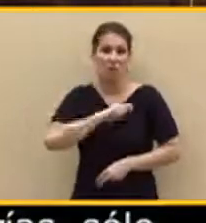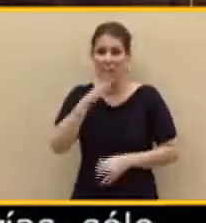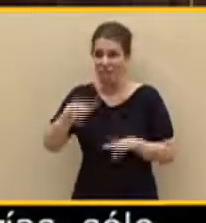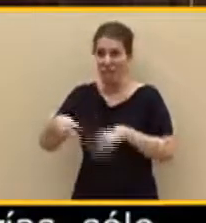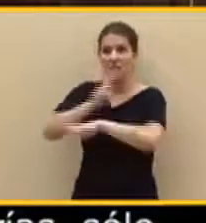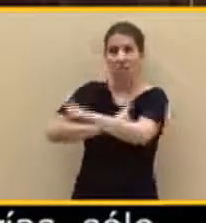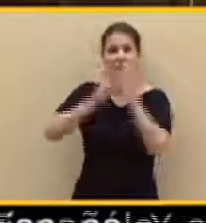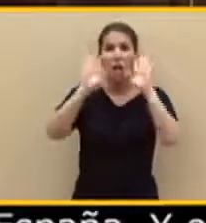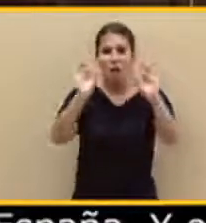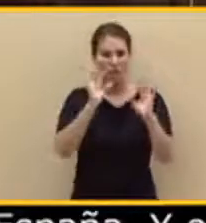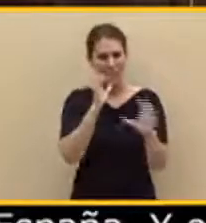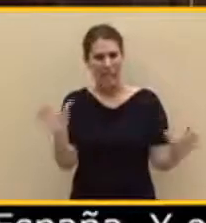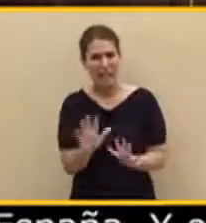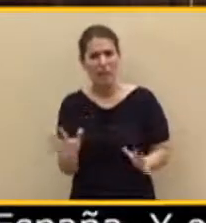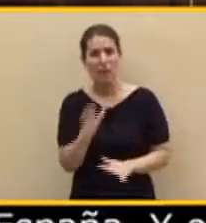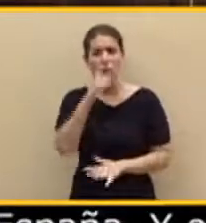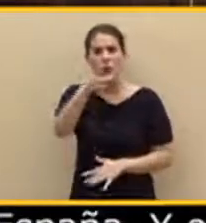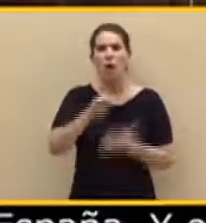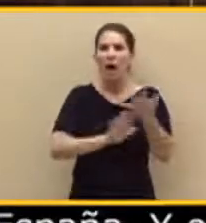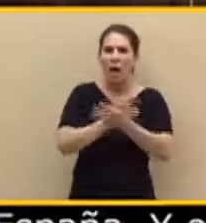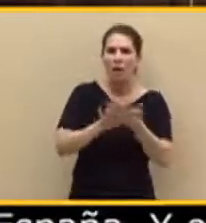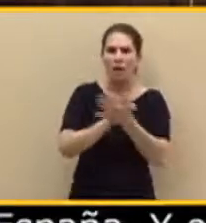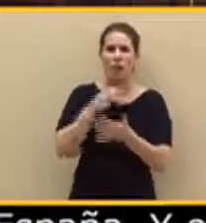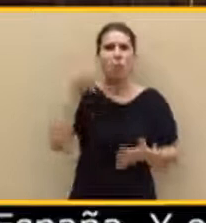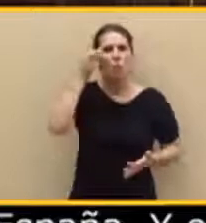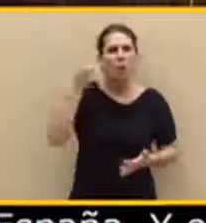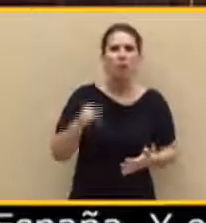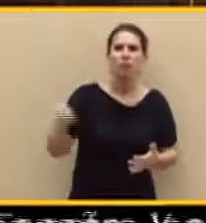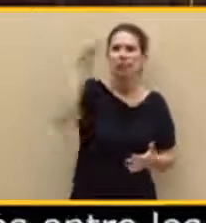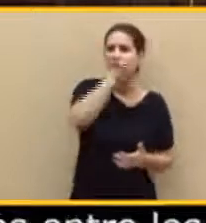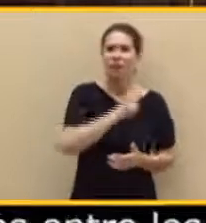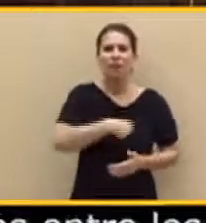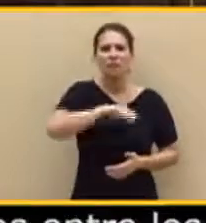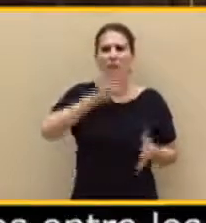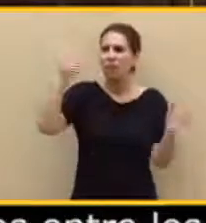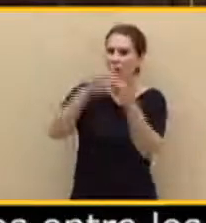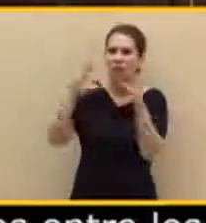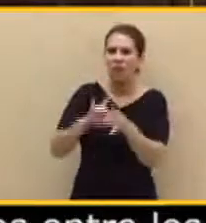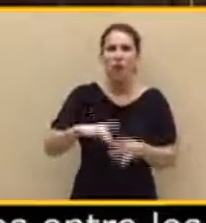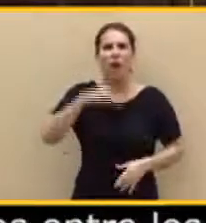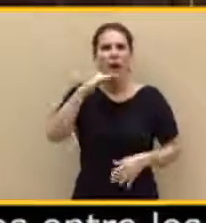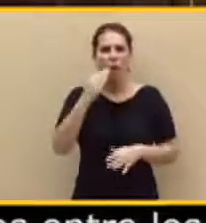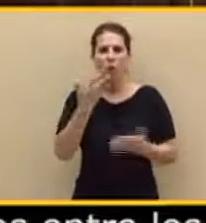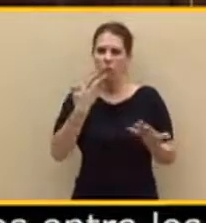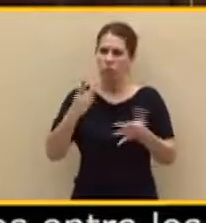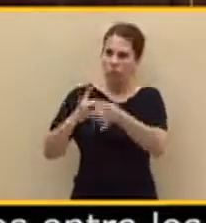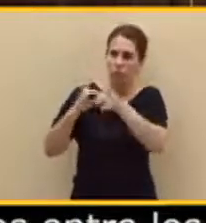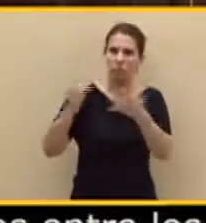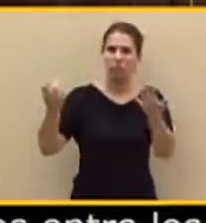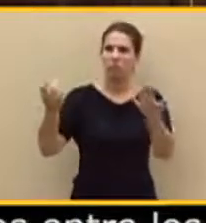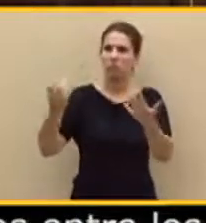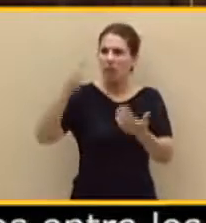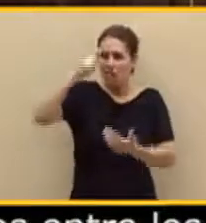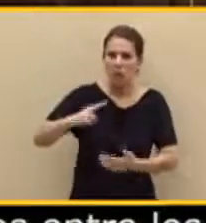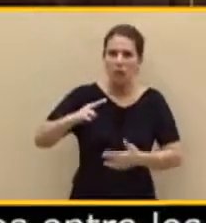ustedes nunca hablaron de lazos entre los pueblos de España, nunca salió la fraternidad de sus labios, nunca el respeto institucional mínimo,